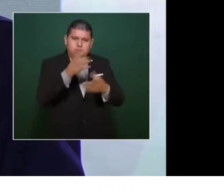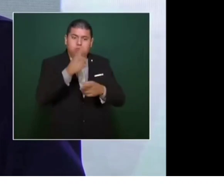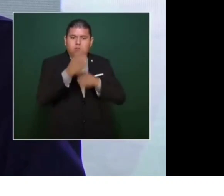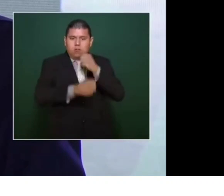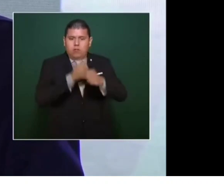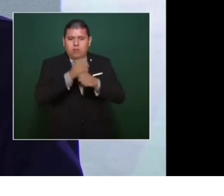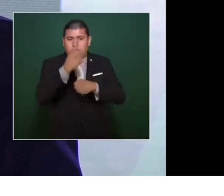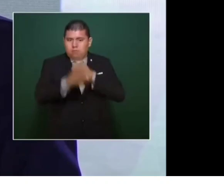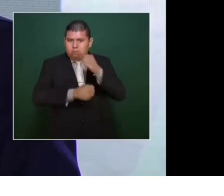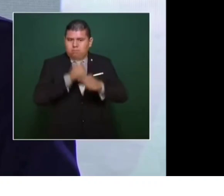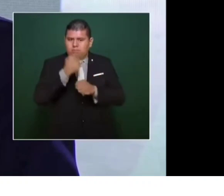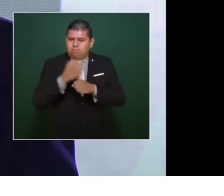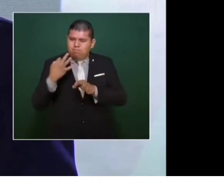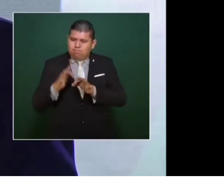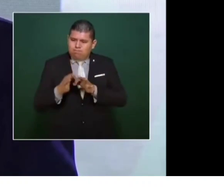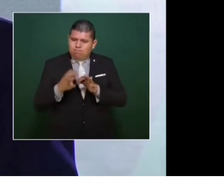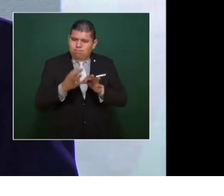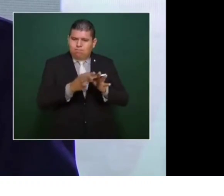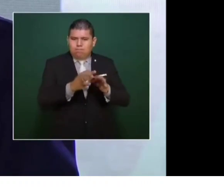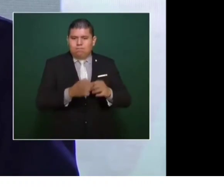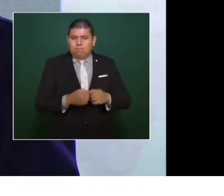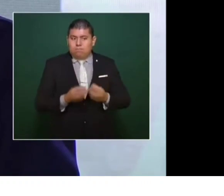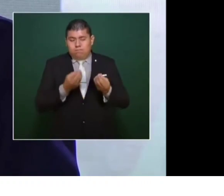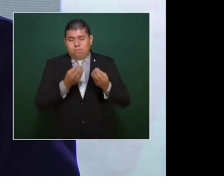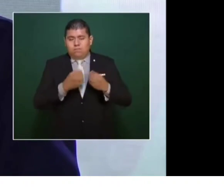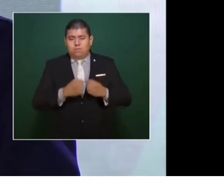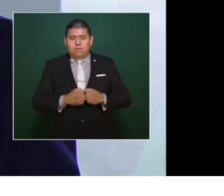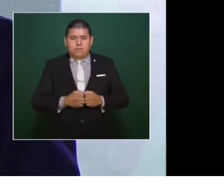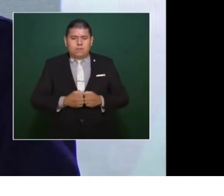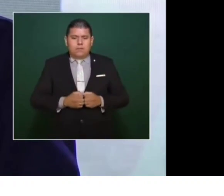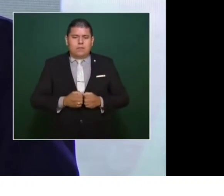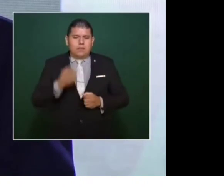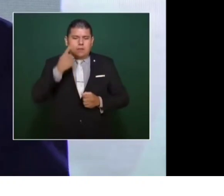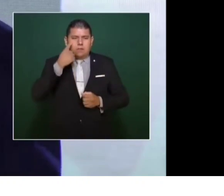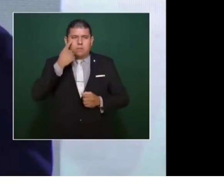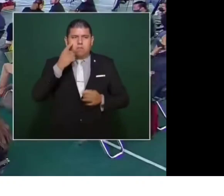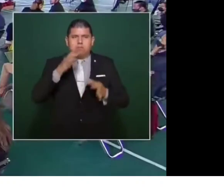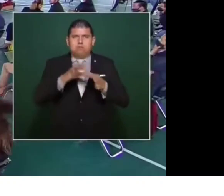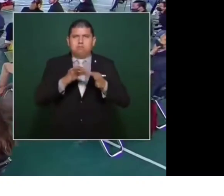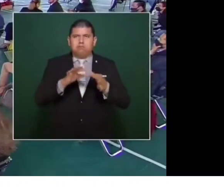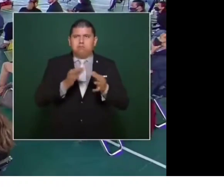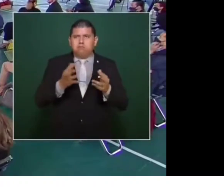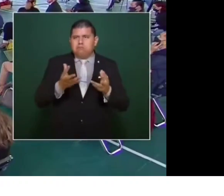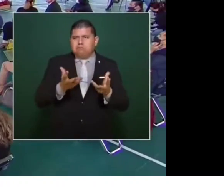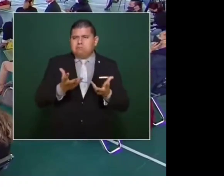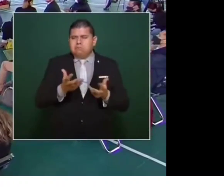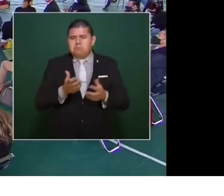año. Pues estaríamos hablando de